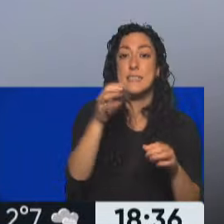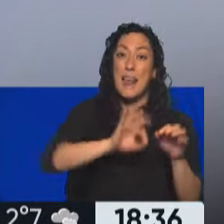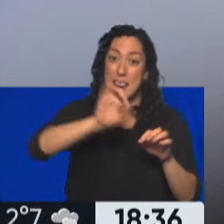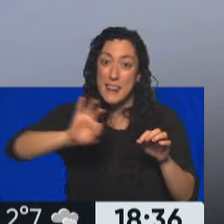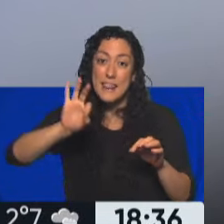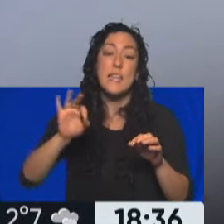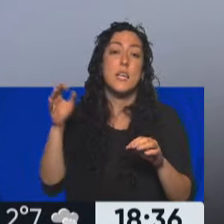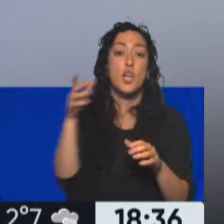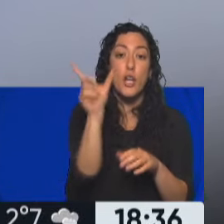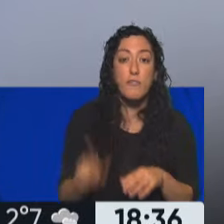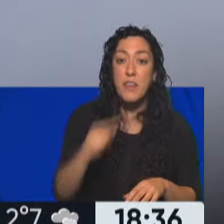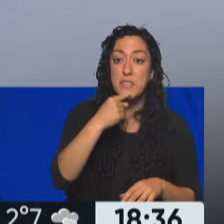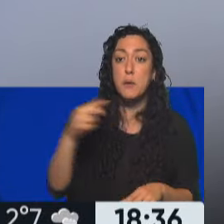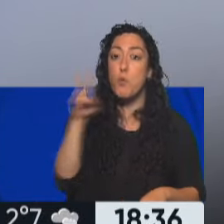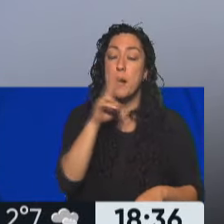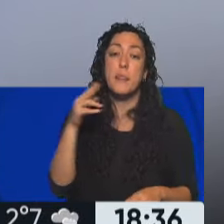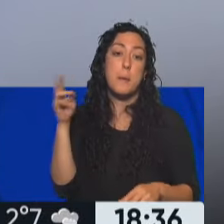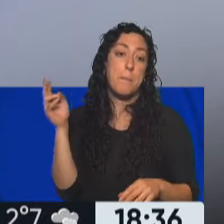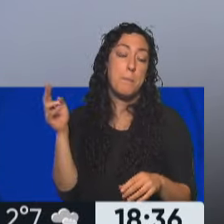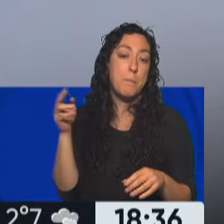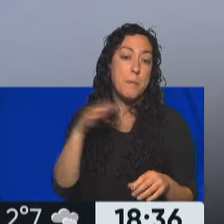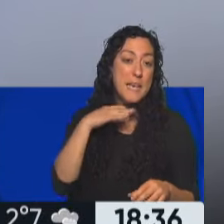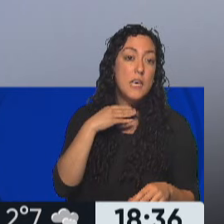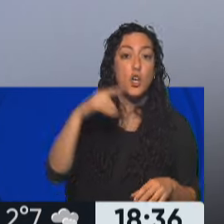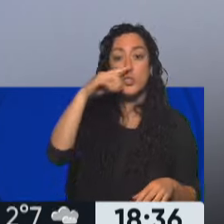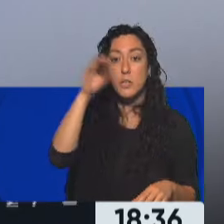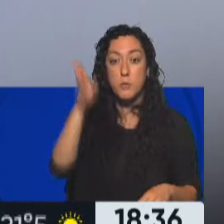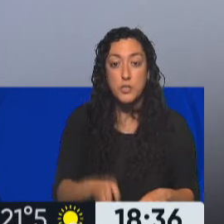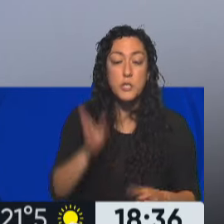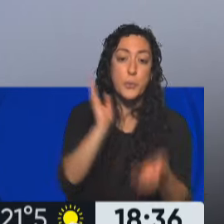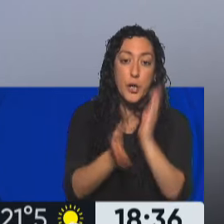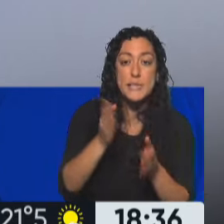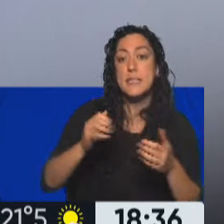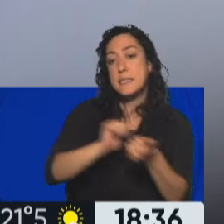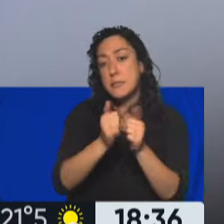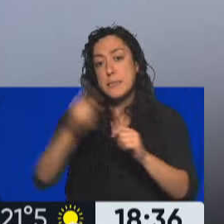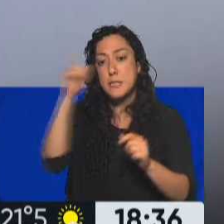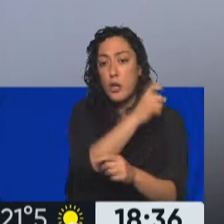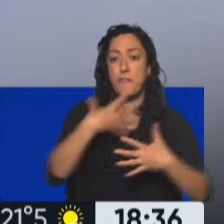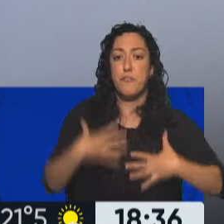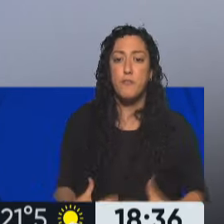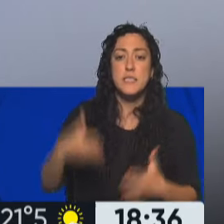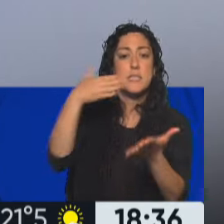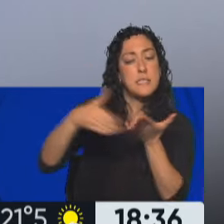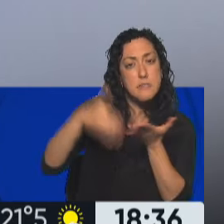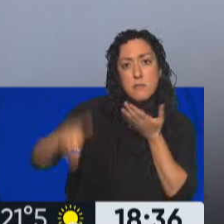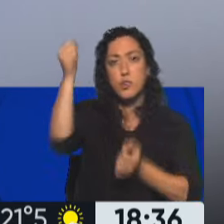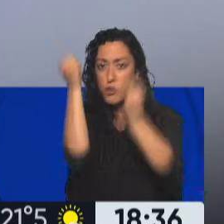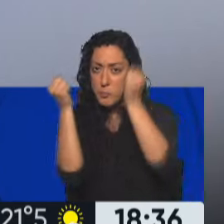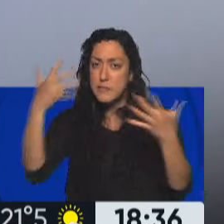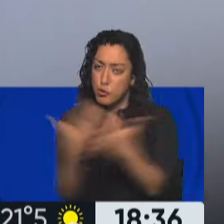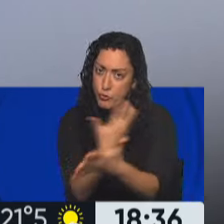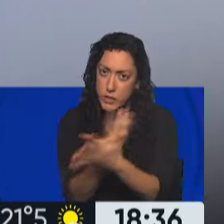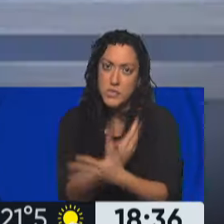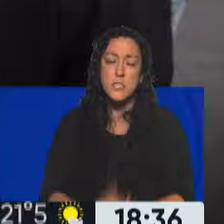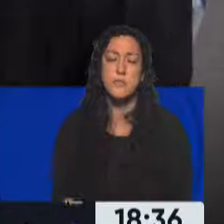el 70% de las mexicanas padecieron algún tipo de violencia, ya sea sexual, psicológica, física, discriminatoria o